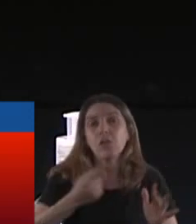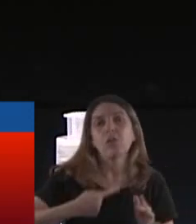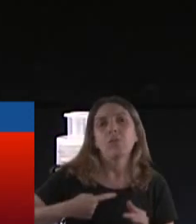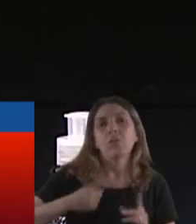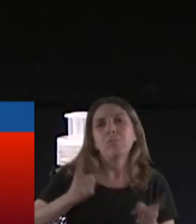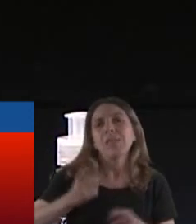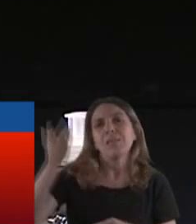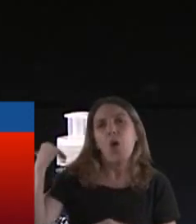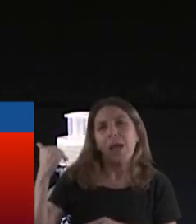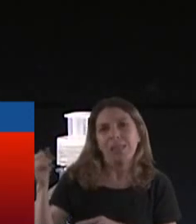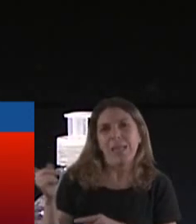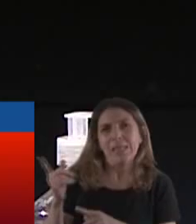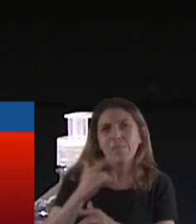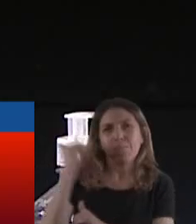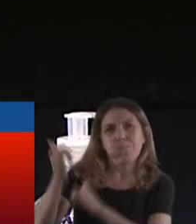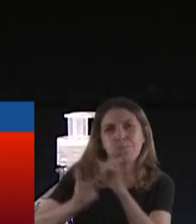que mencionó